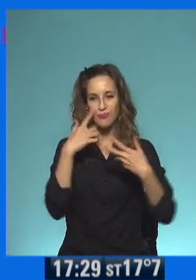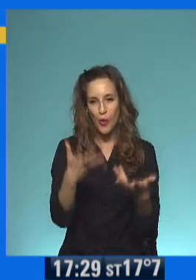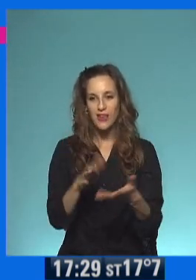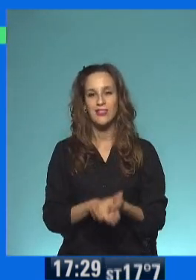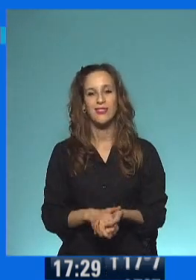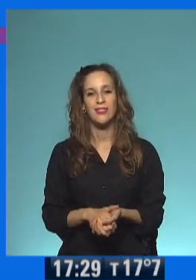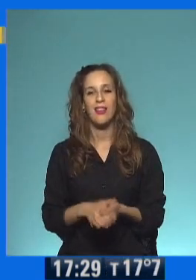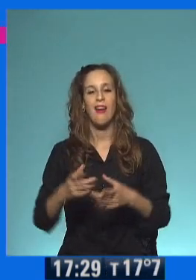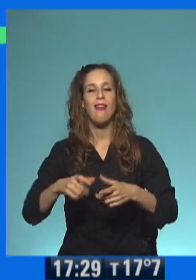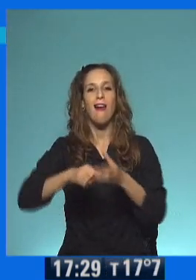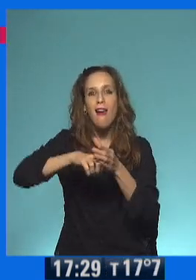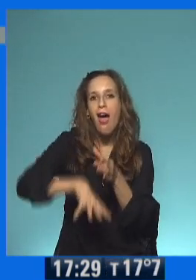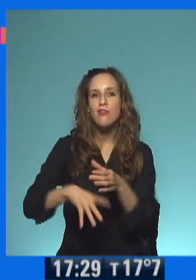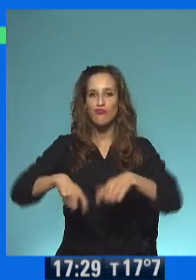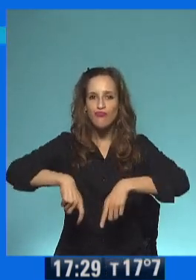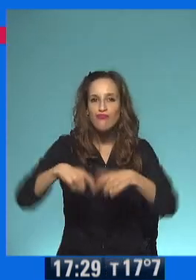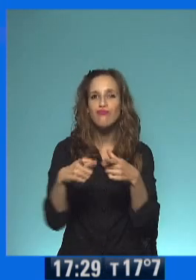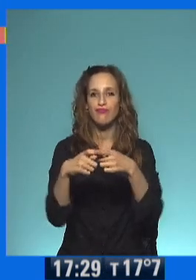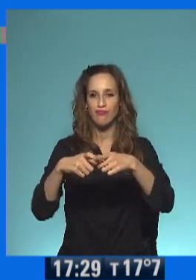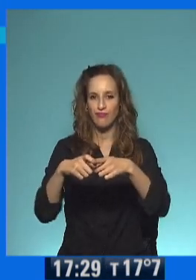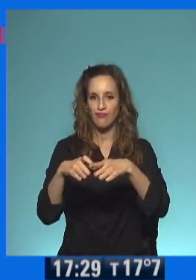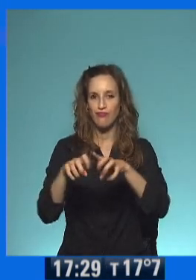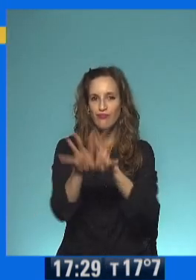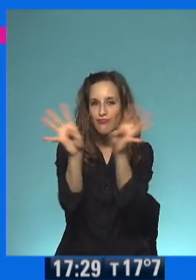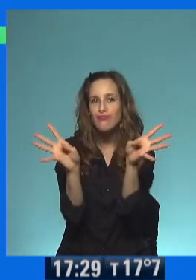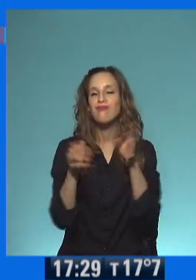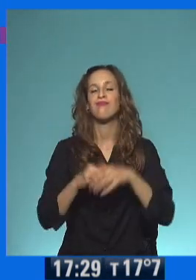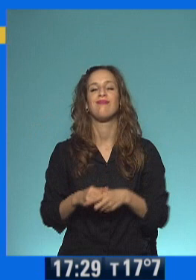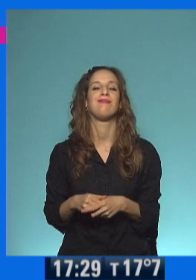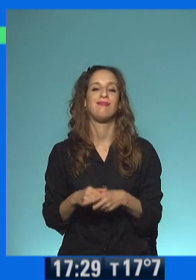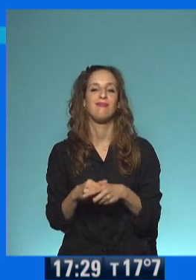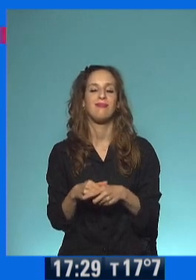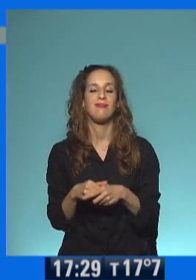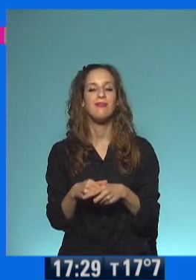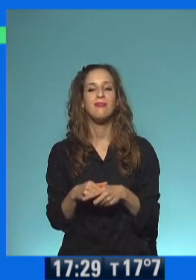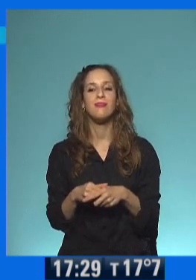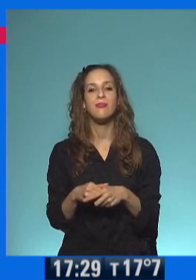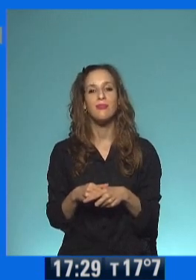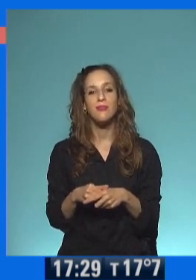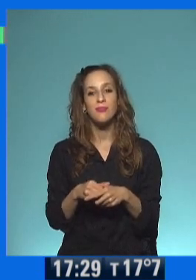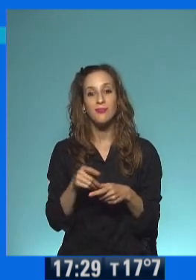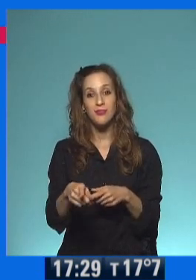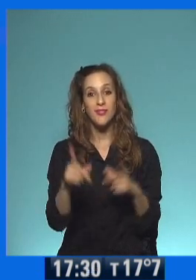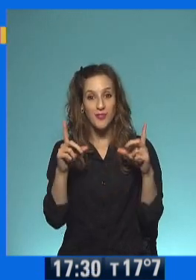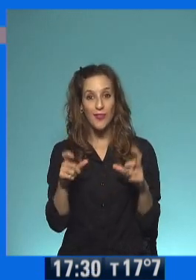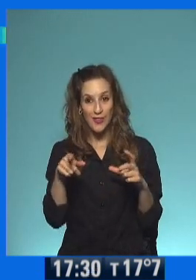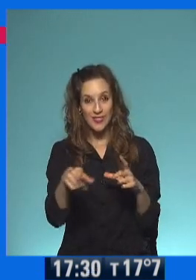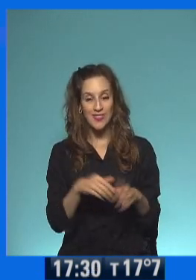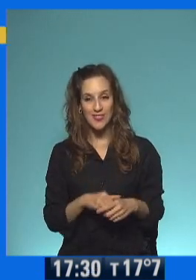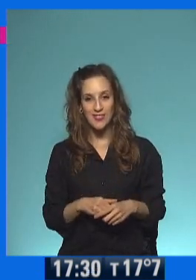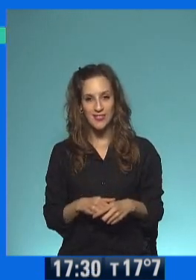El tronco, las ramas. Ahí todos los días. Y también mancando. Vemos las Muchas copas gracias. De los árboles. ¡No! ¡Gracias! ¡Ay,